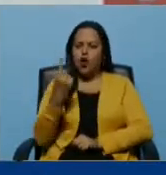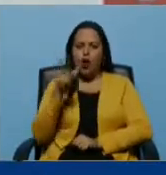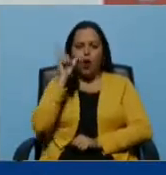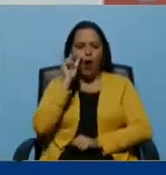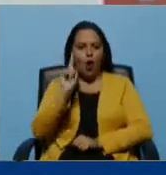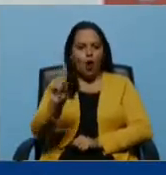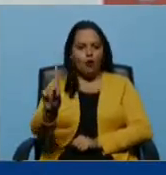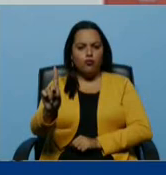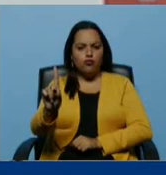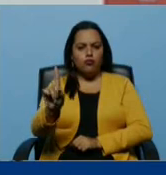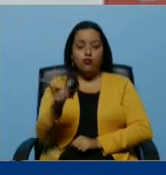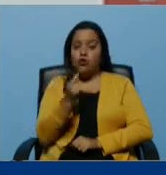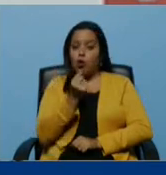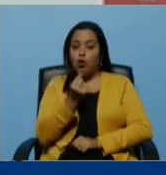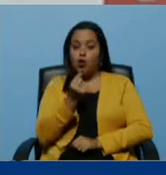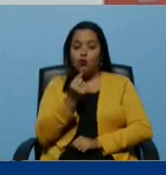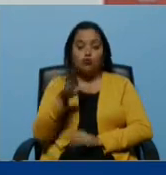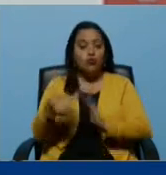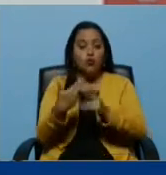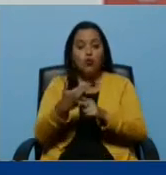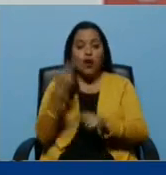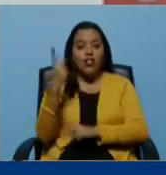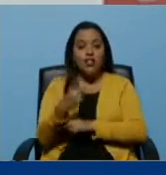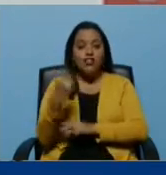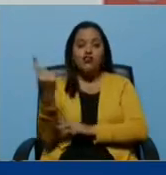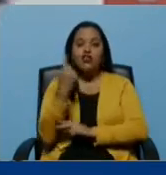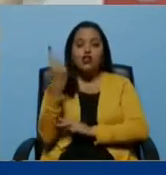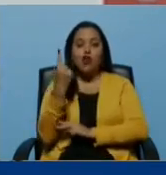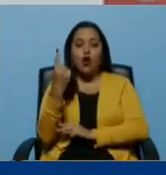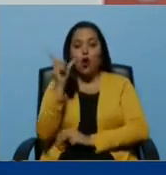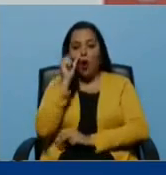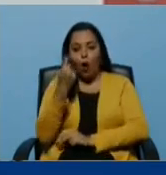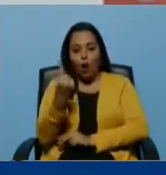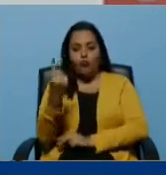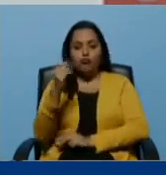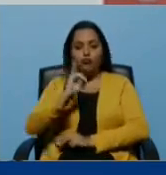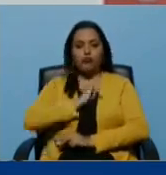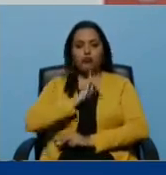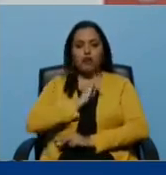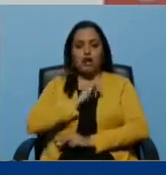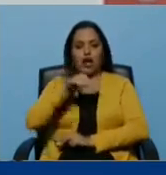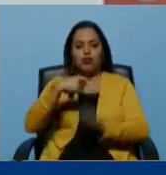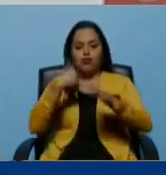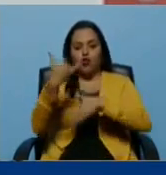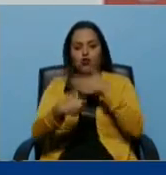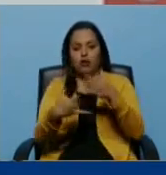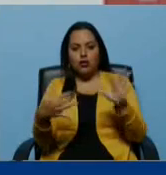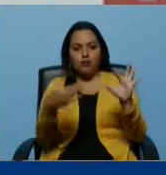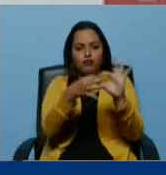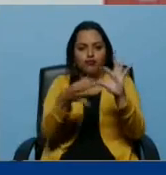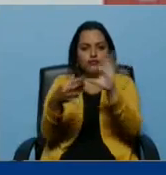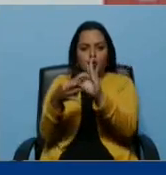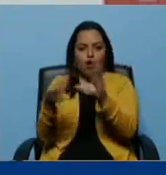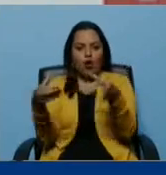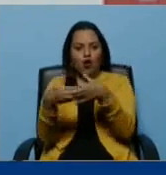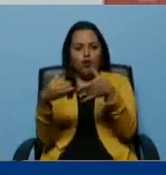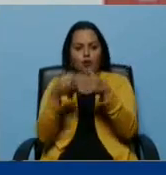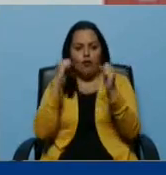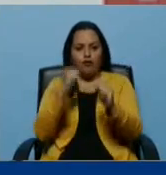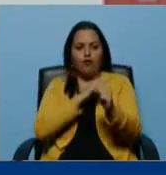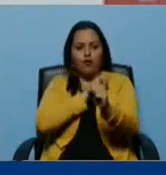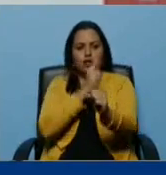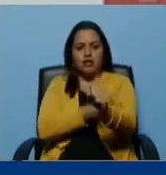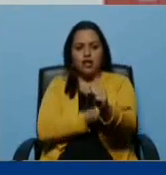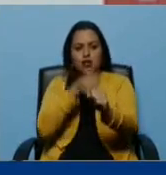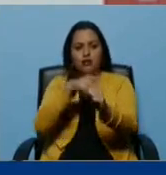Nunca debe depender de un hombre. Este es un proyecto colectivo, de un conjunto de fuerzas. Y es